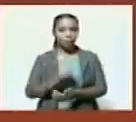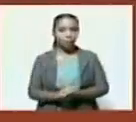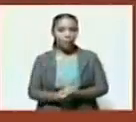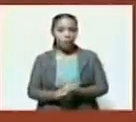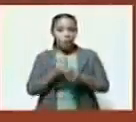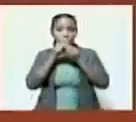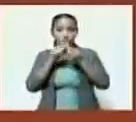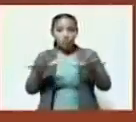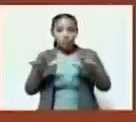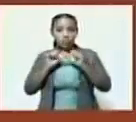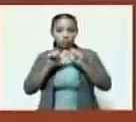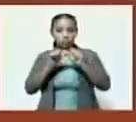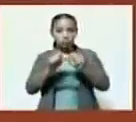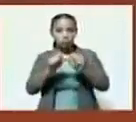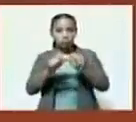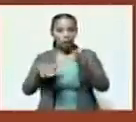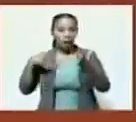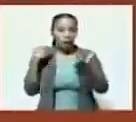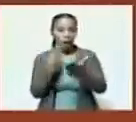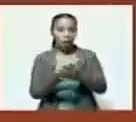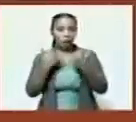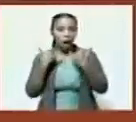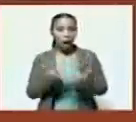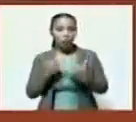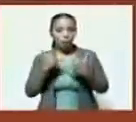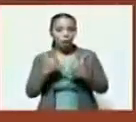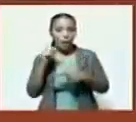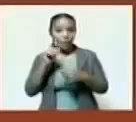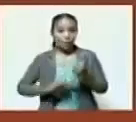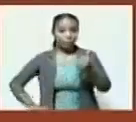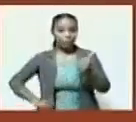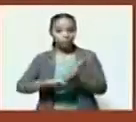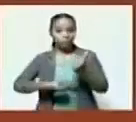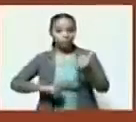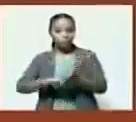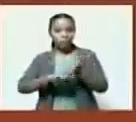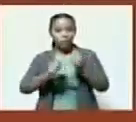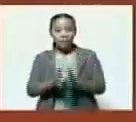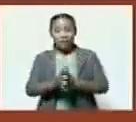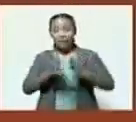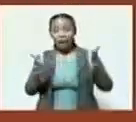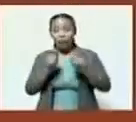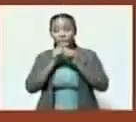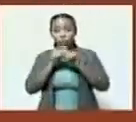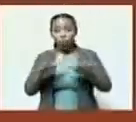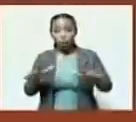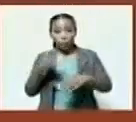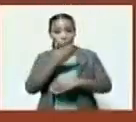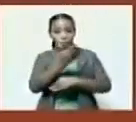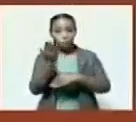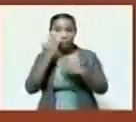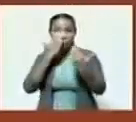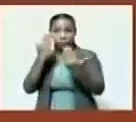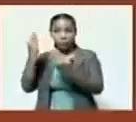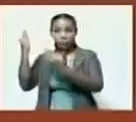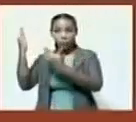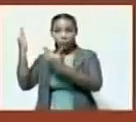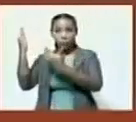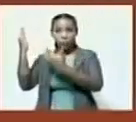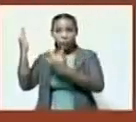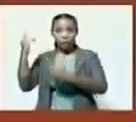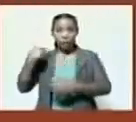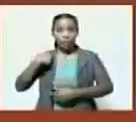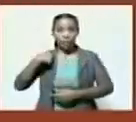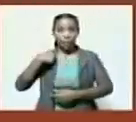se ha mantenido hasta los presentes momentos, ha sido reforzado, es un gran despliegue. Fíjense, para que tengamos